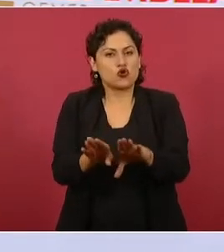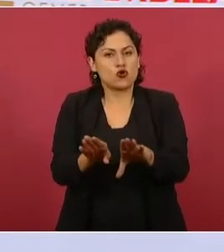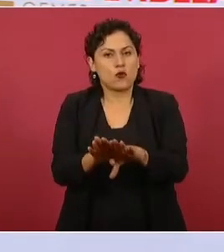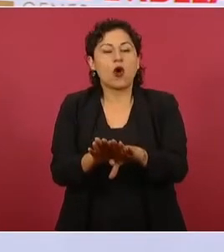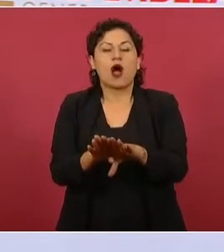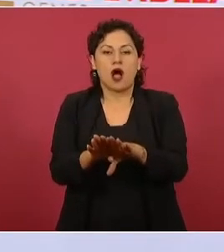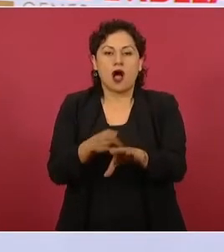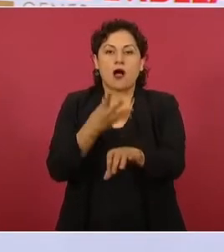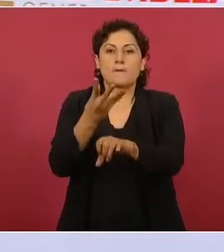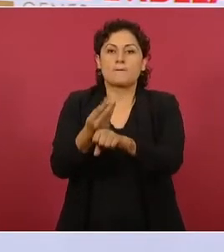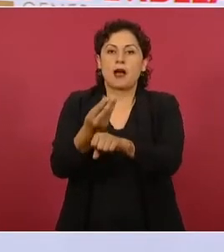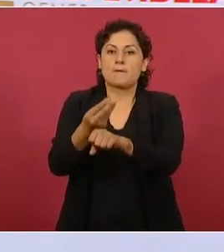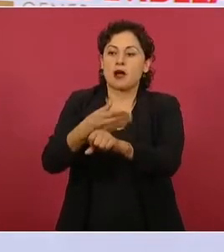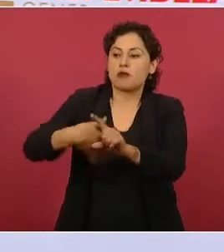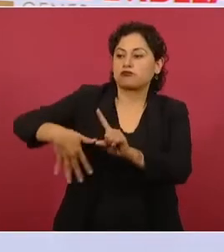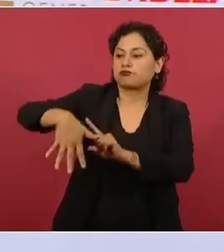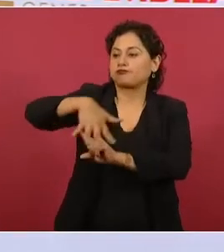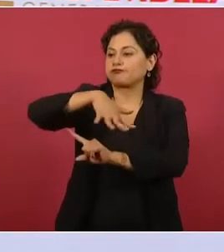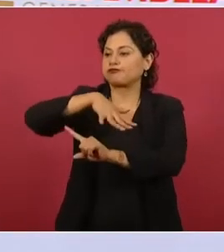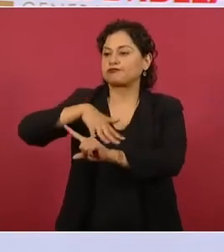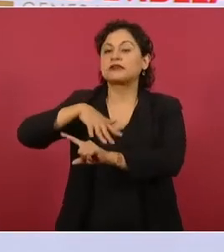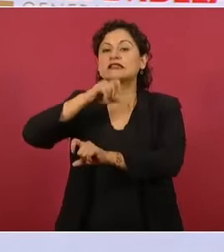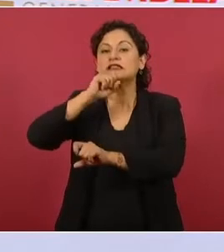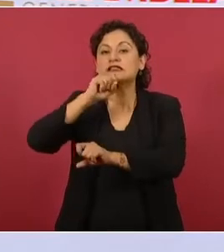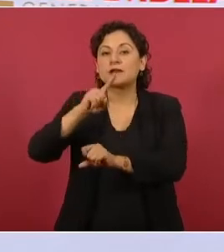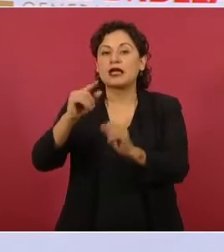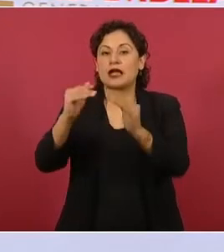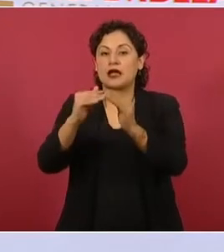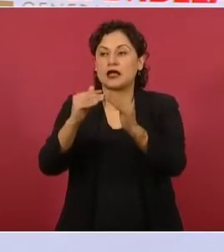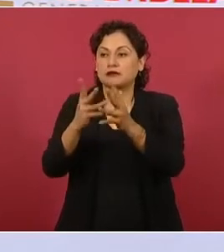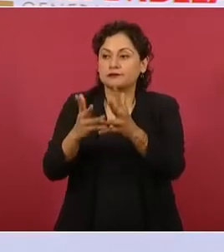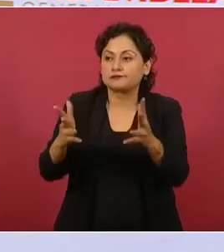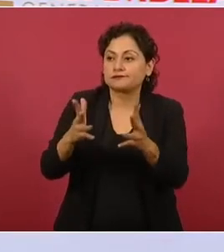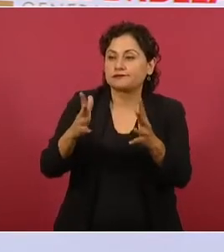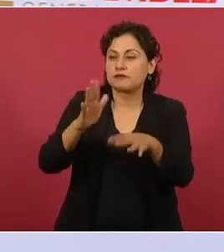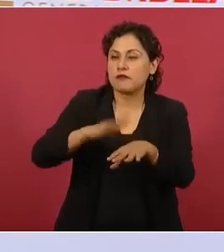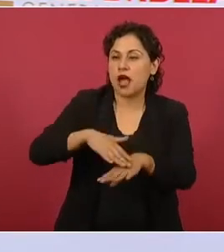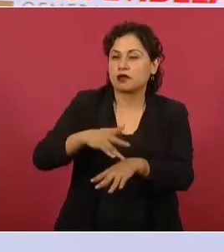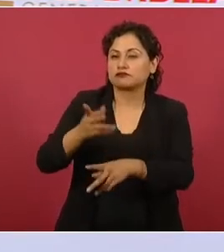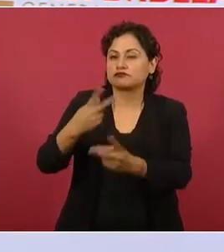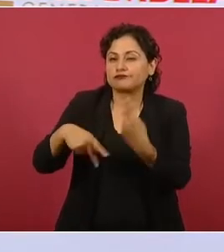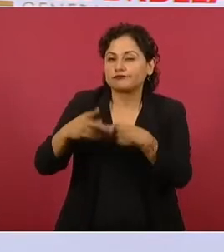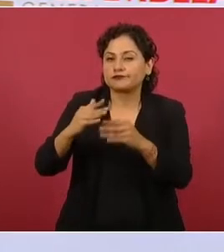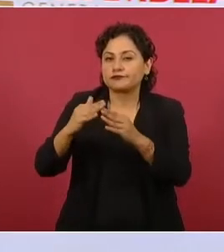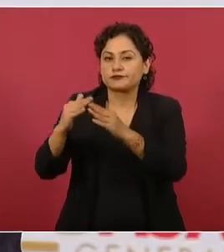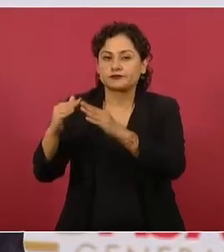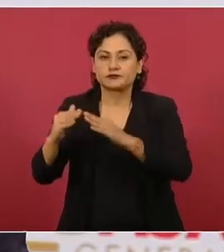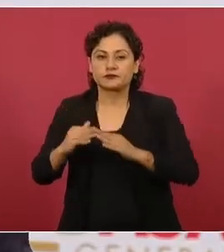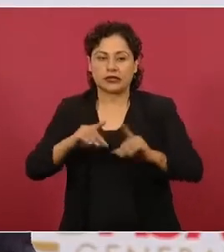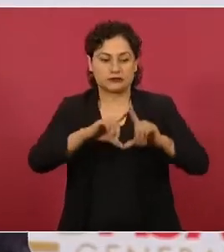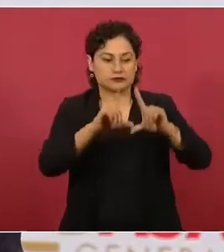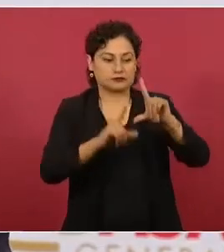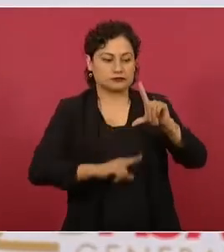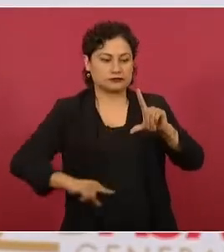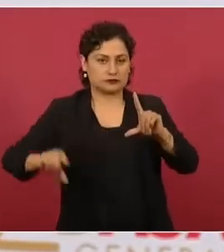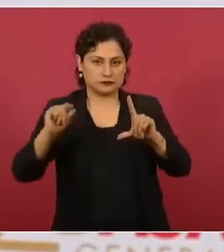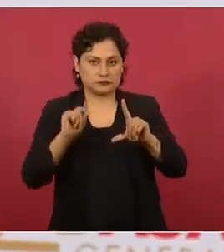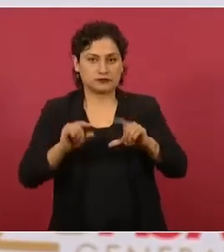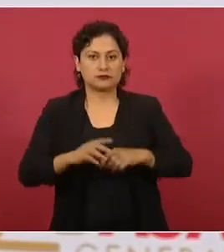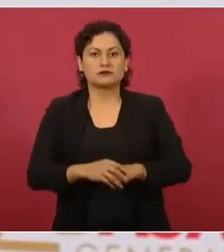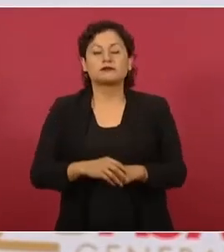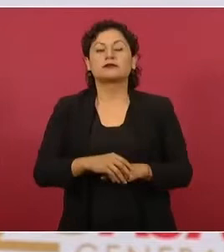mejoramiento y ampliación de la vivienda ya existente a nivel nacional. Y